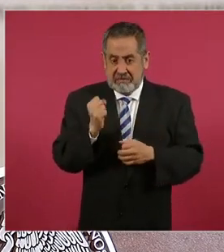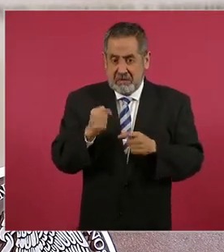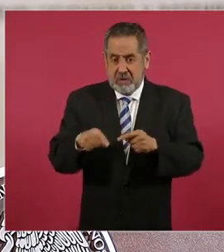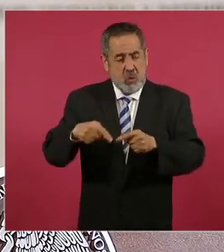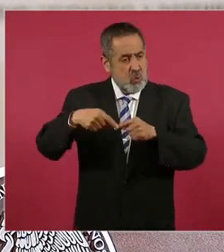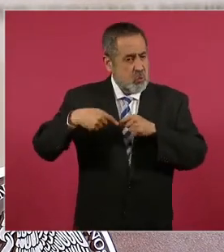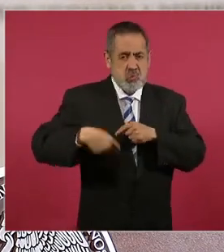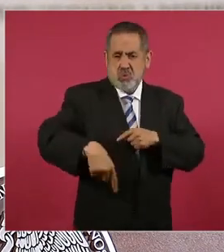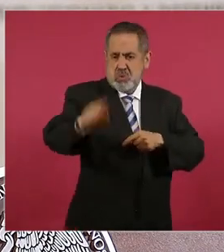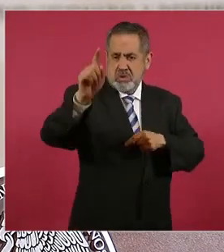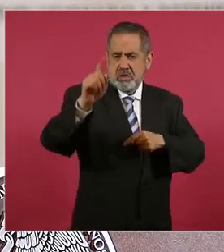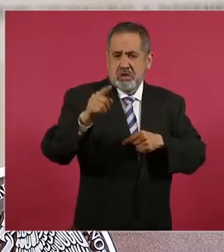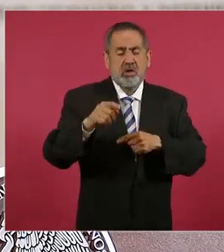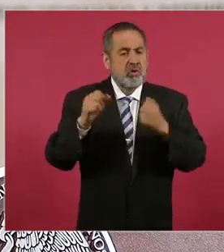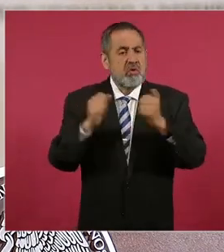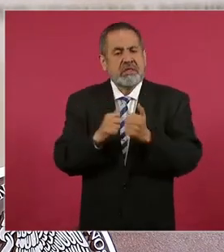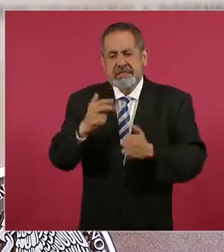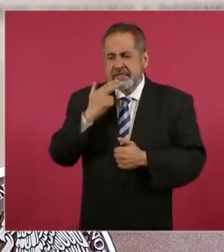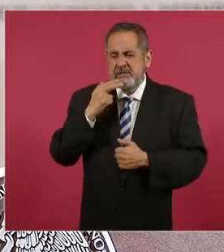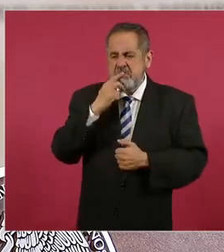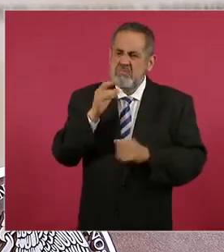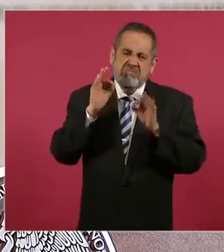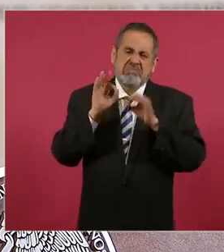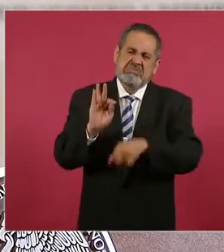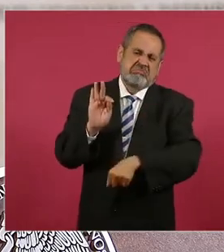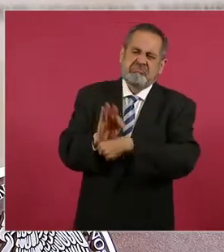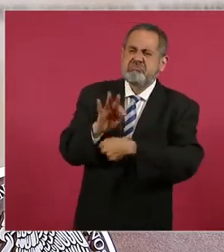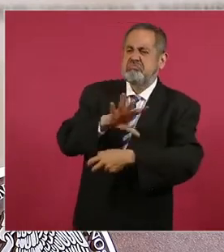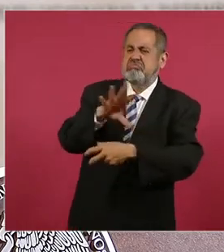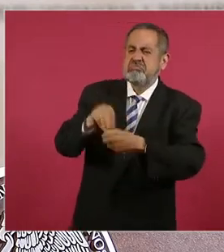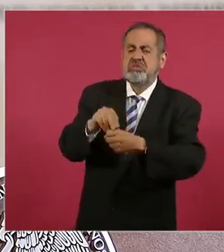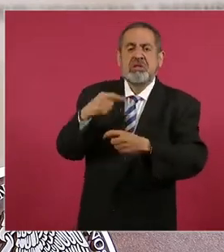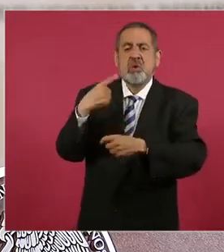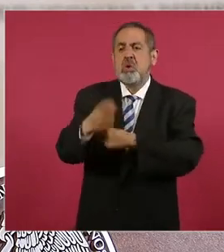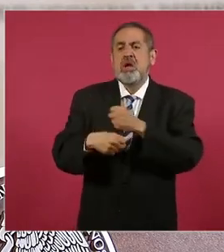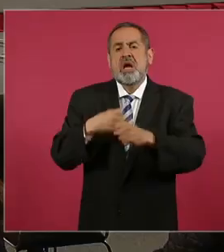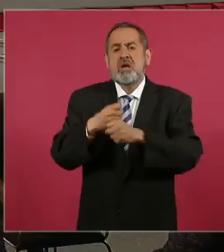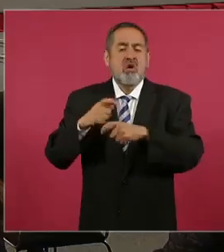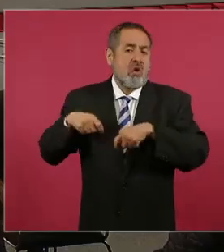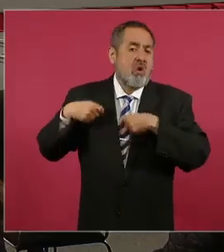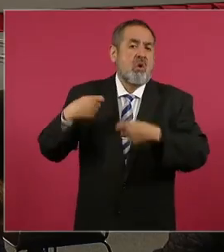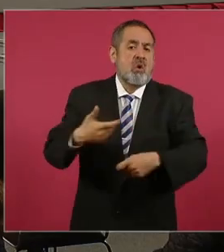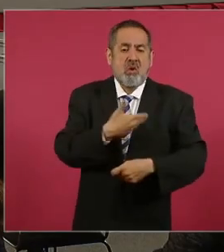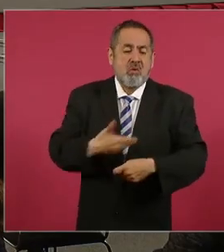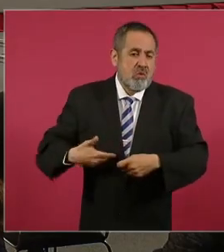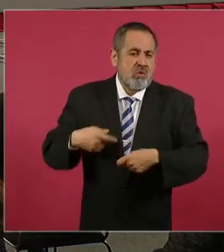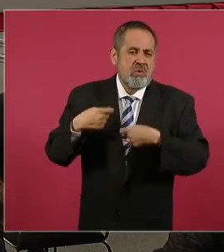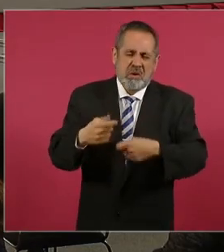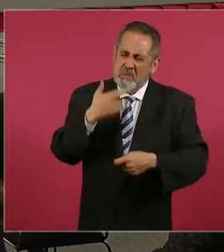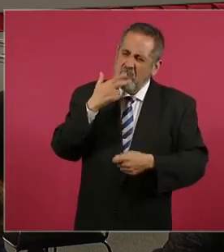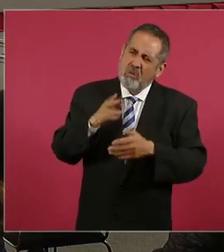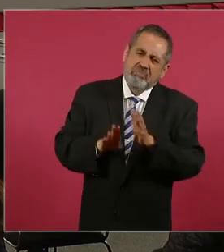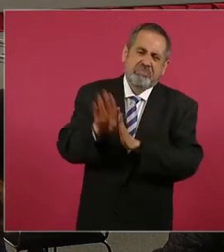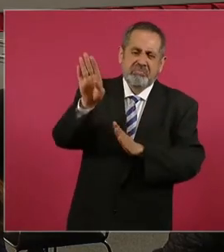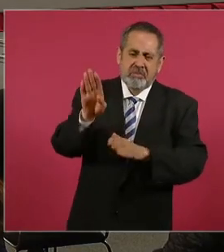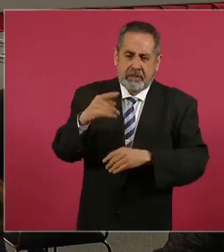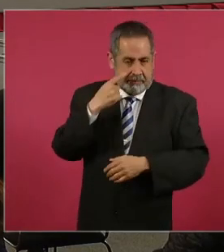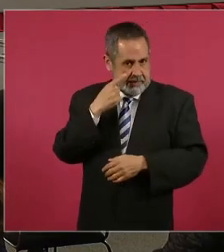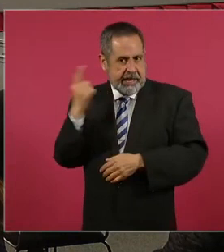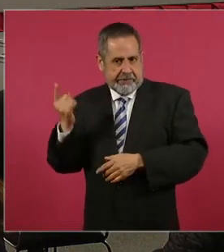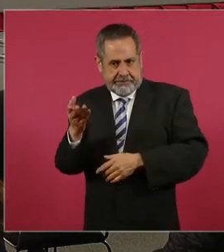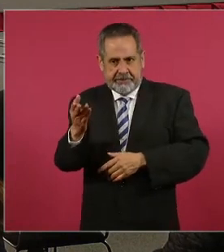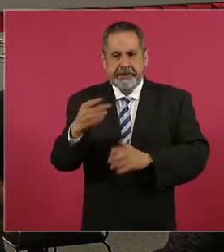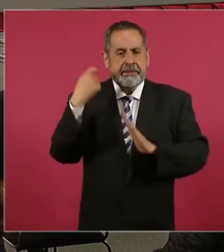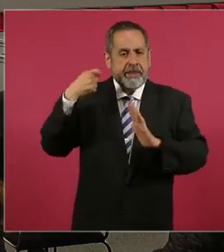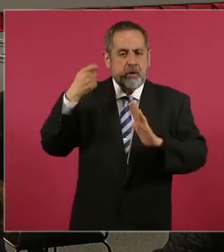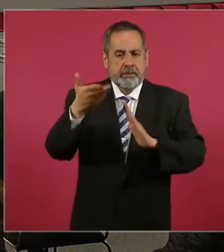y además tendrán un impacto definitivo para el próximo gobierno. Muchas gracias. Pasamos el video,